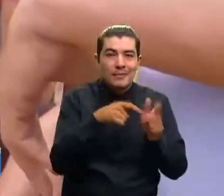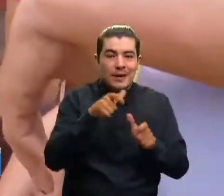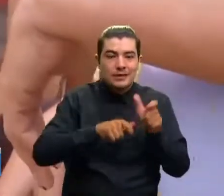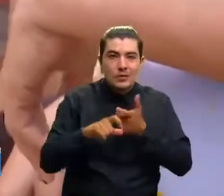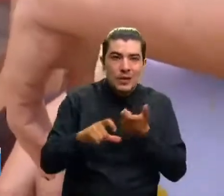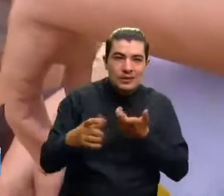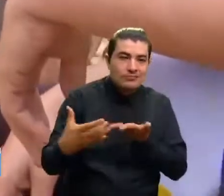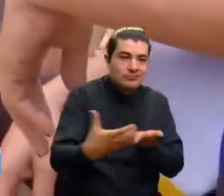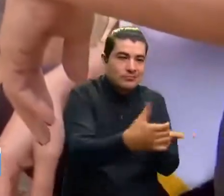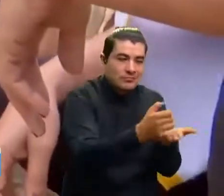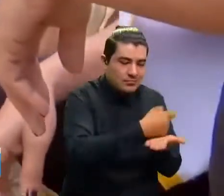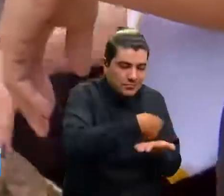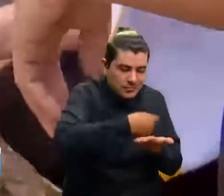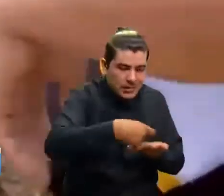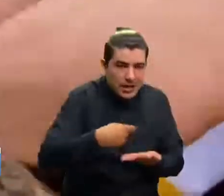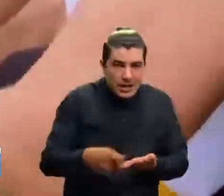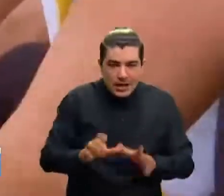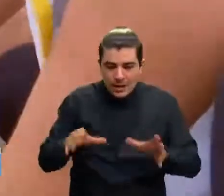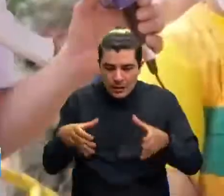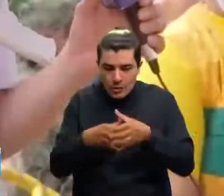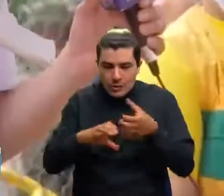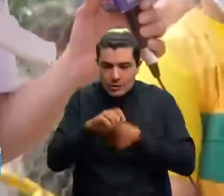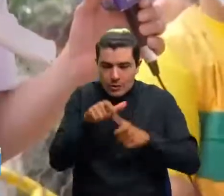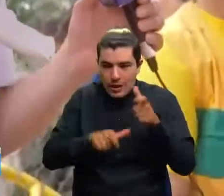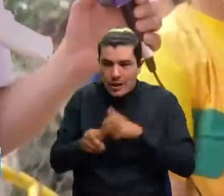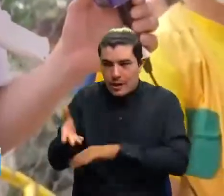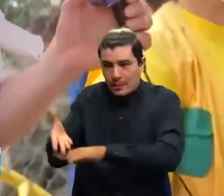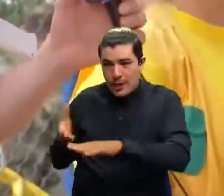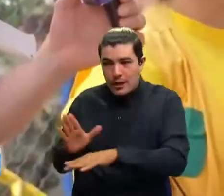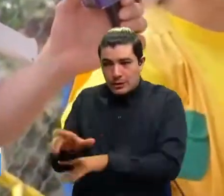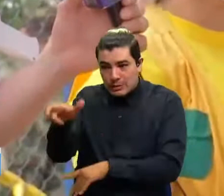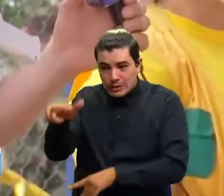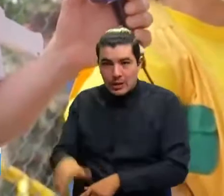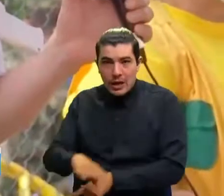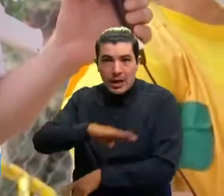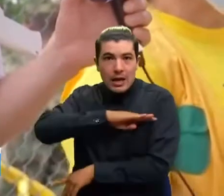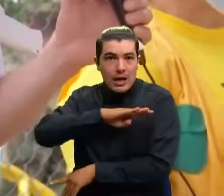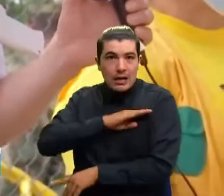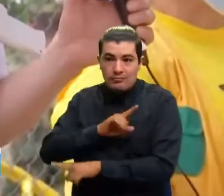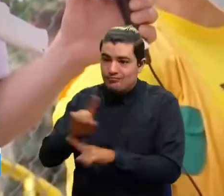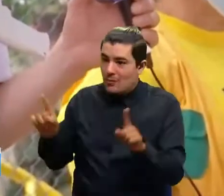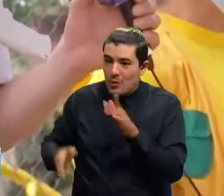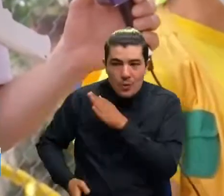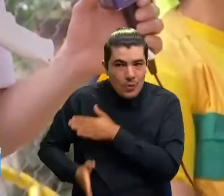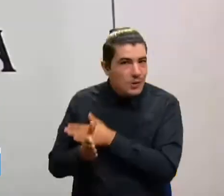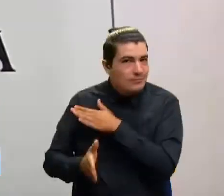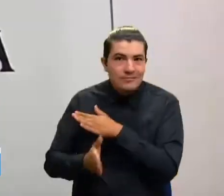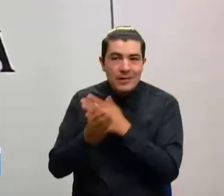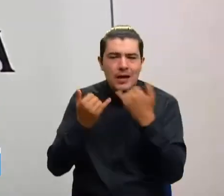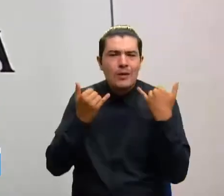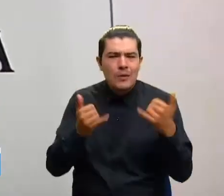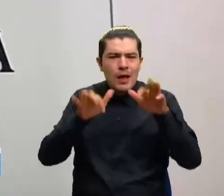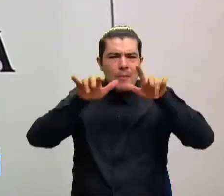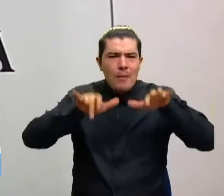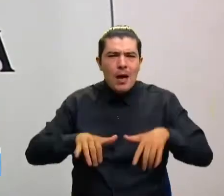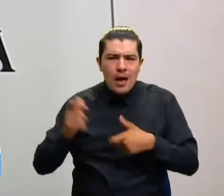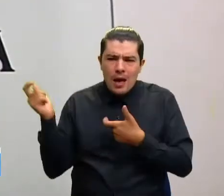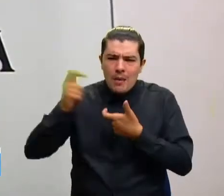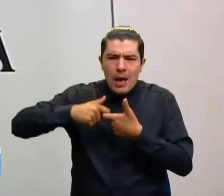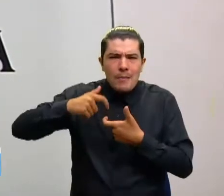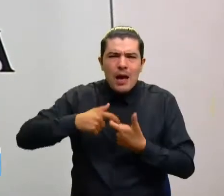el ingeniero Jairo Tomás, alcalde de Cúcuta, no continúe en su cargo. Lo que ha dicho la registraduría a través de la resolución